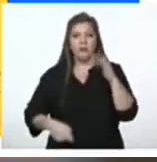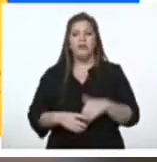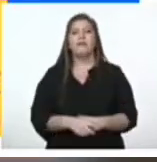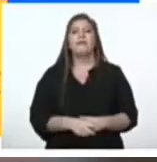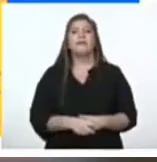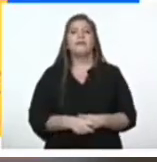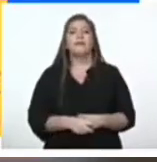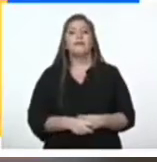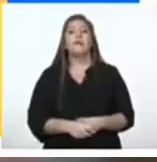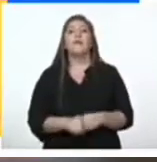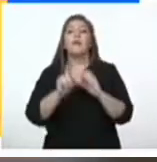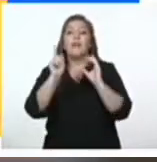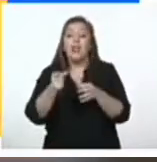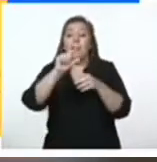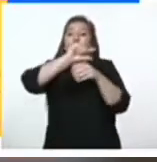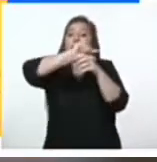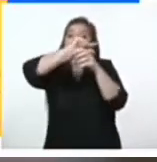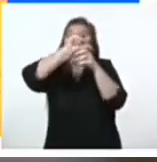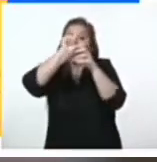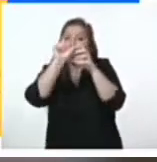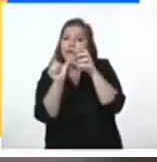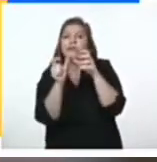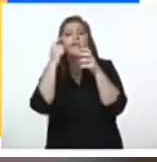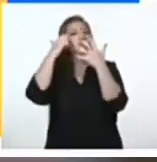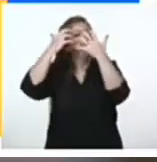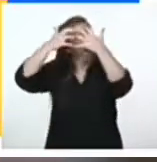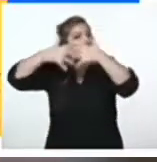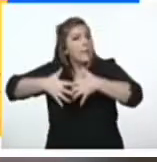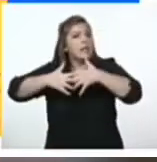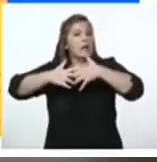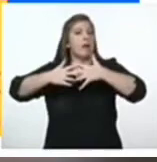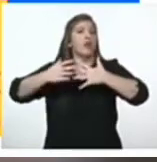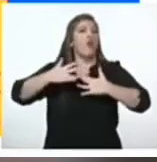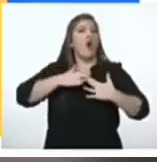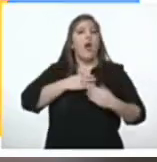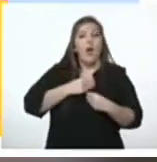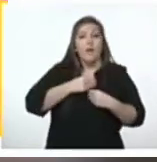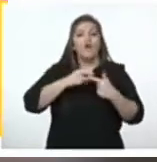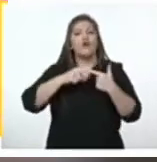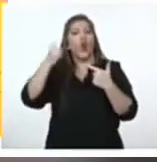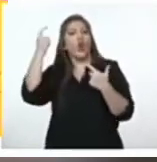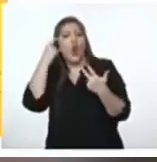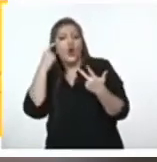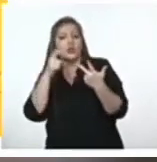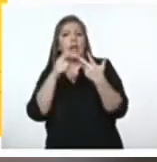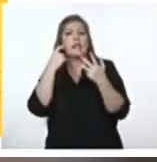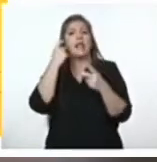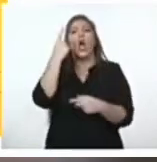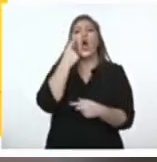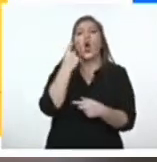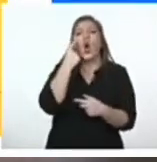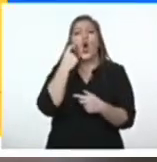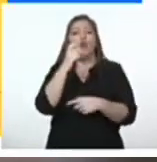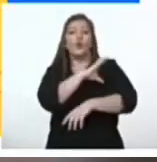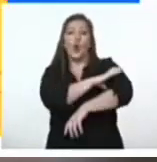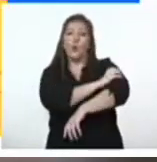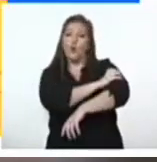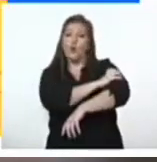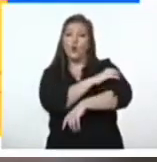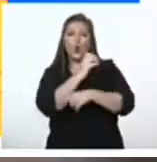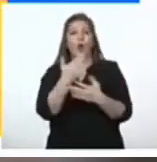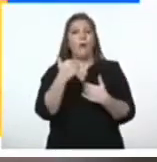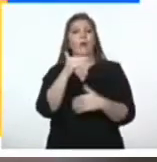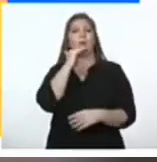También en la corteza se elabora el pensamiento, las emociones, la conciencia y se coordina la musculatura que permite el